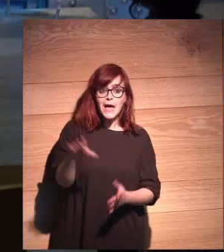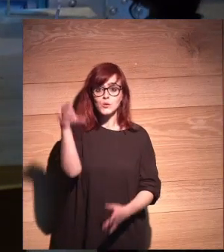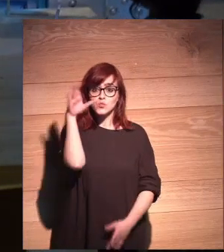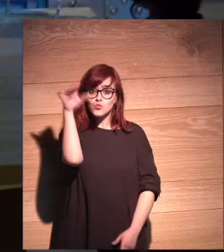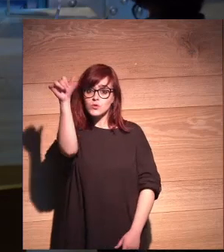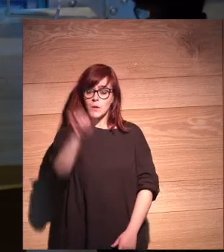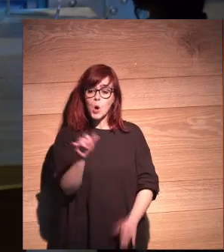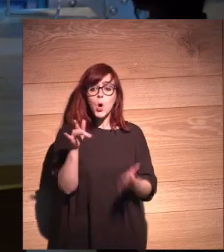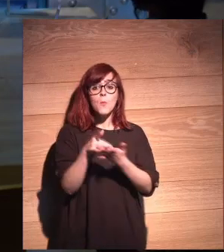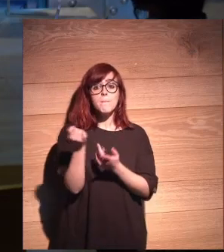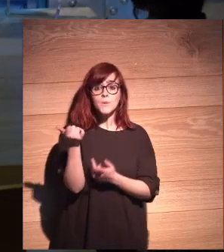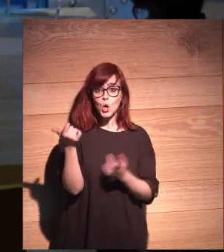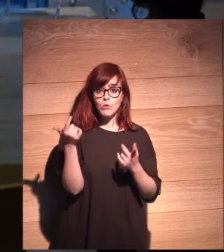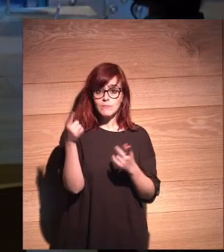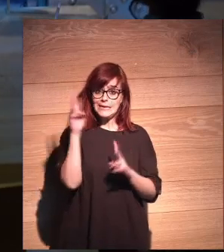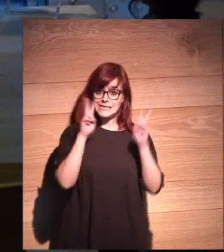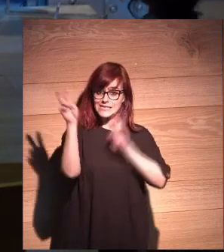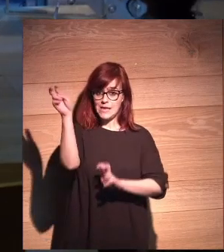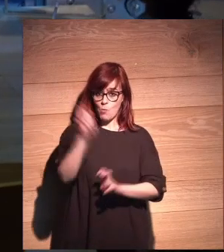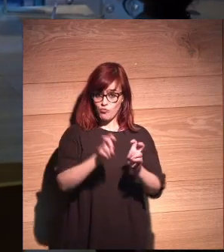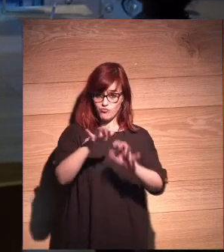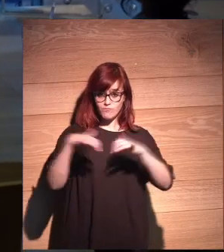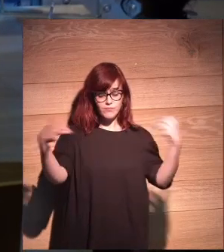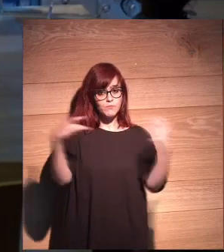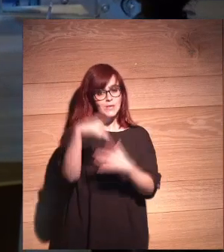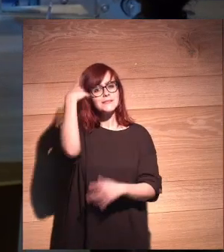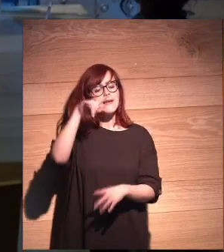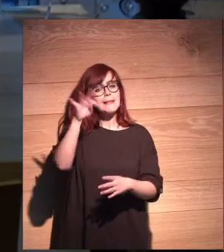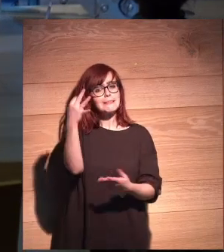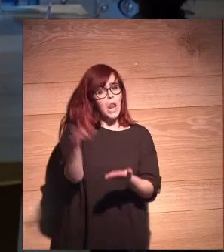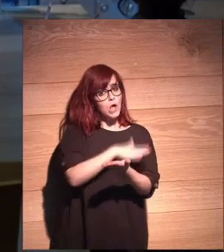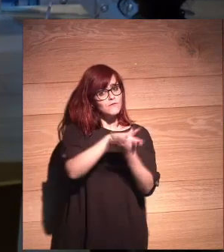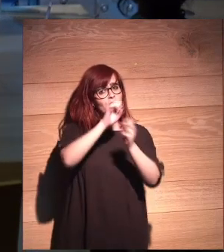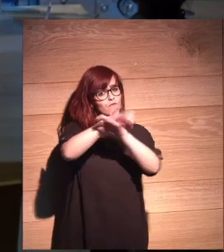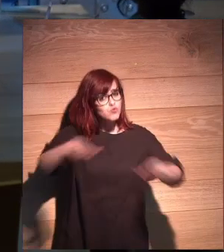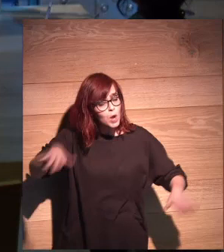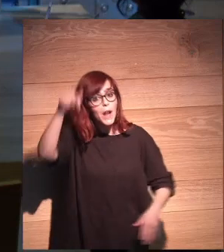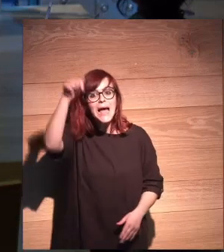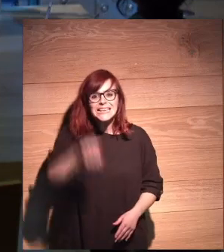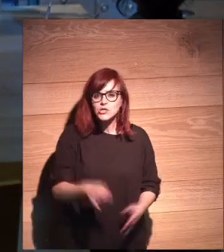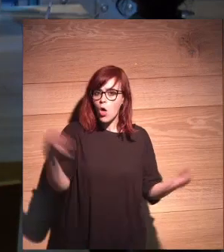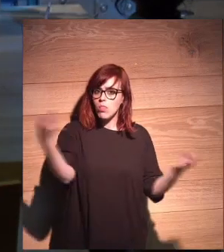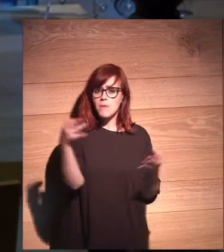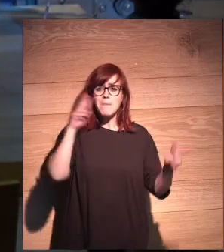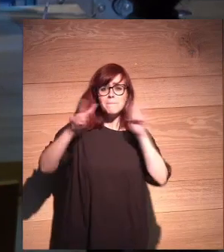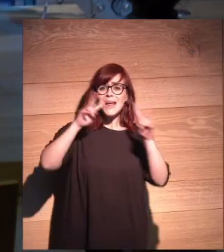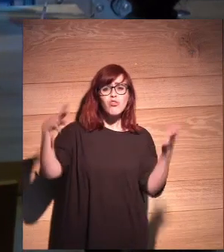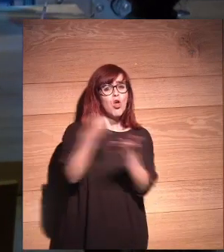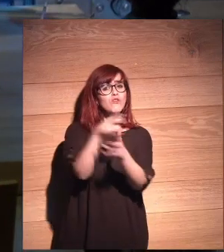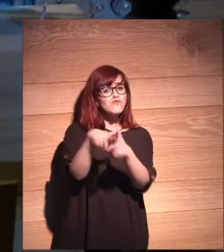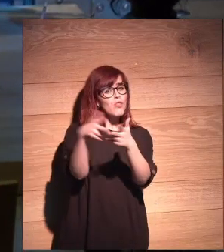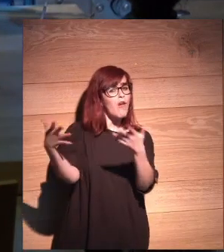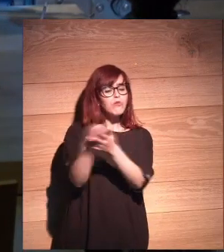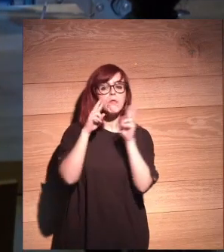y visto los pocos que estamos aquí. Yo sé que Telos tiene difusión, pero esto tendría que verlo toda la